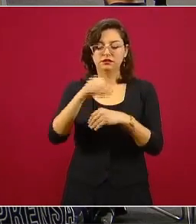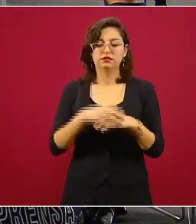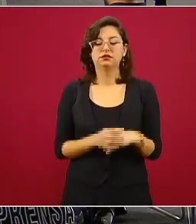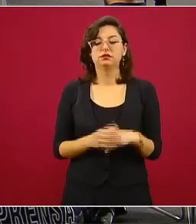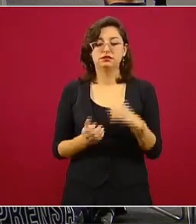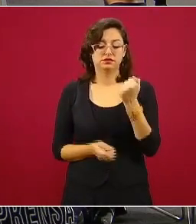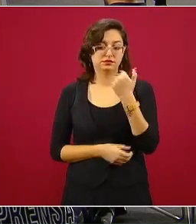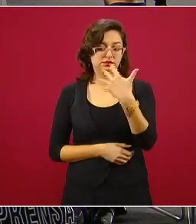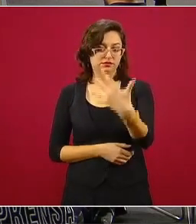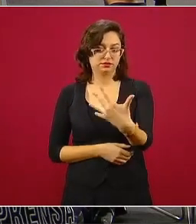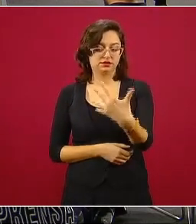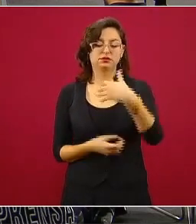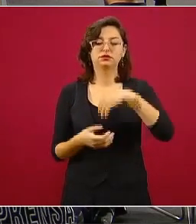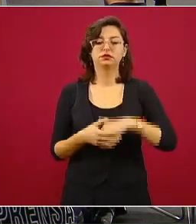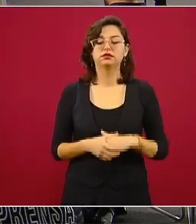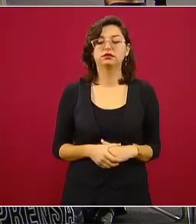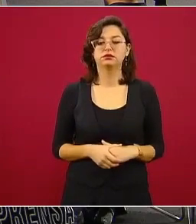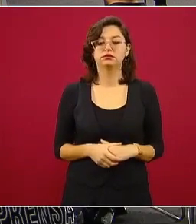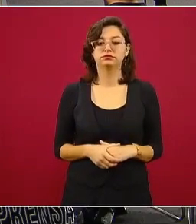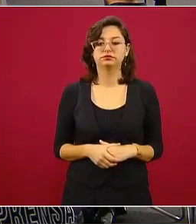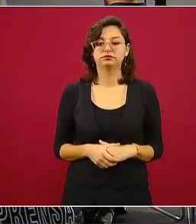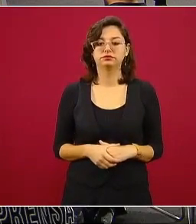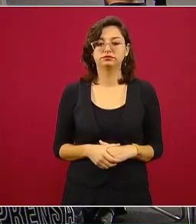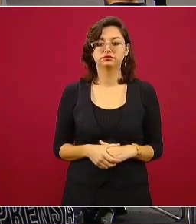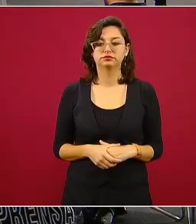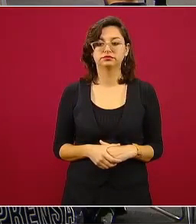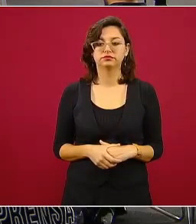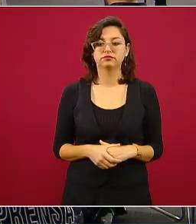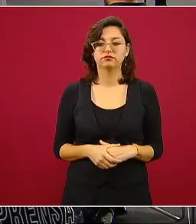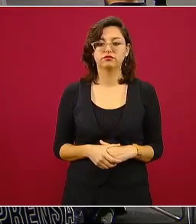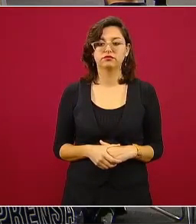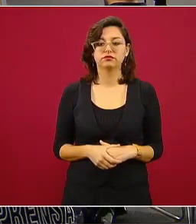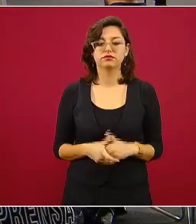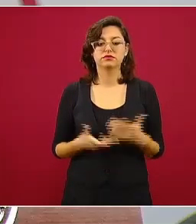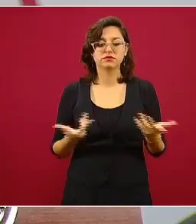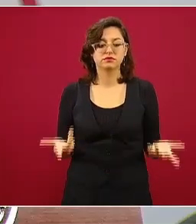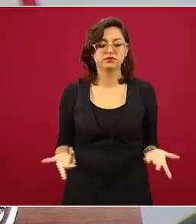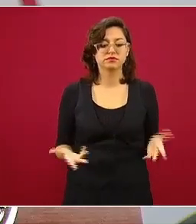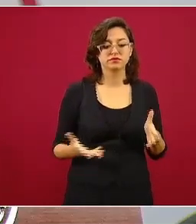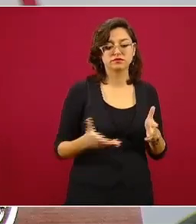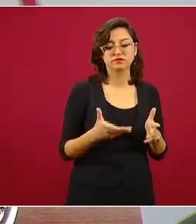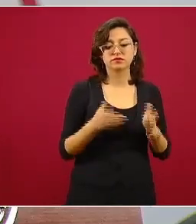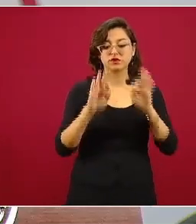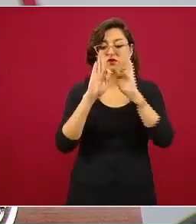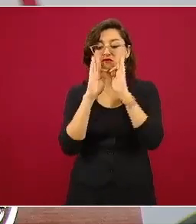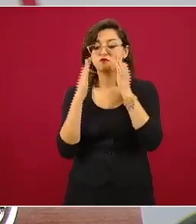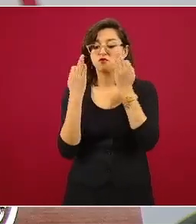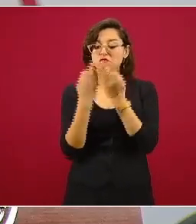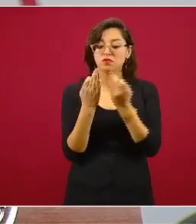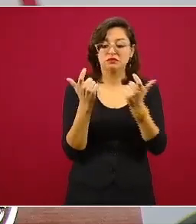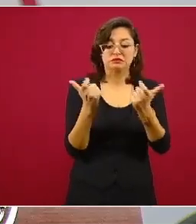5, desechar el modelo que genera riqueza sin bienestar